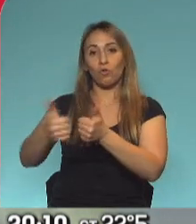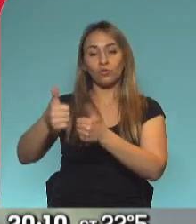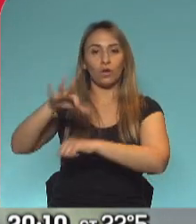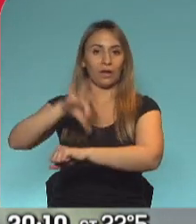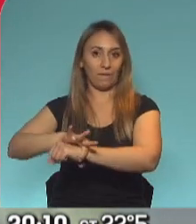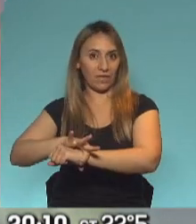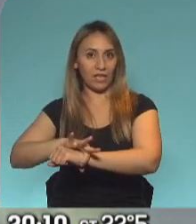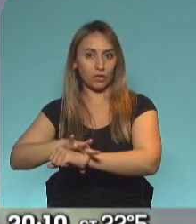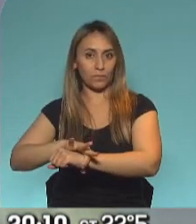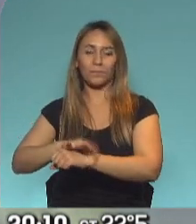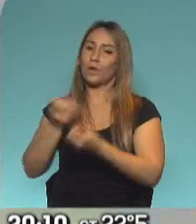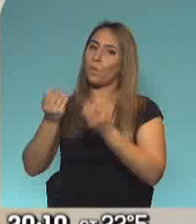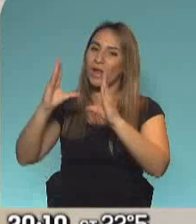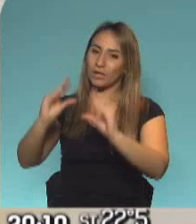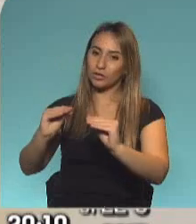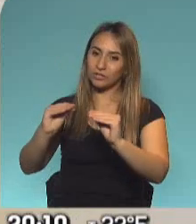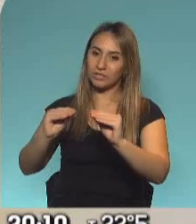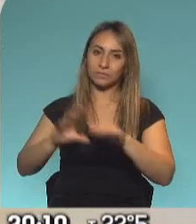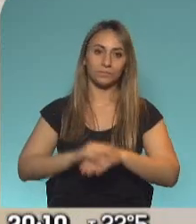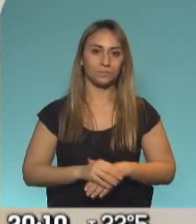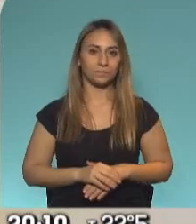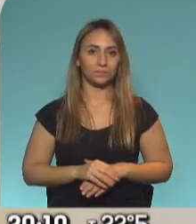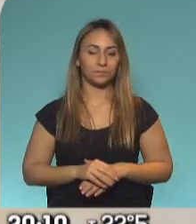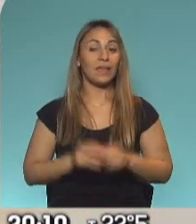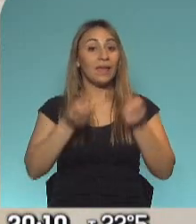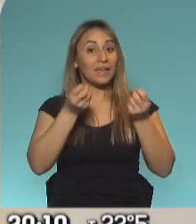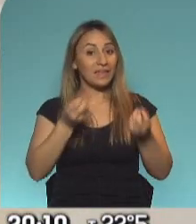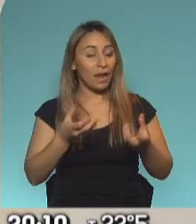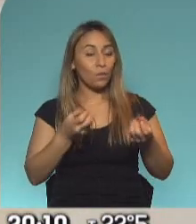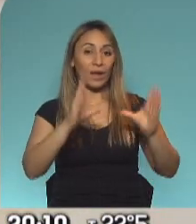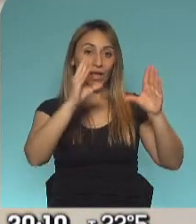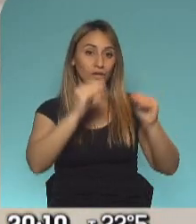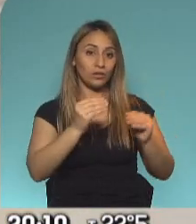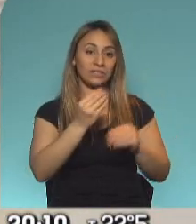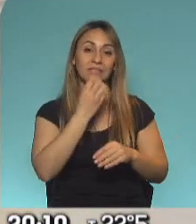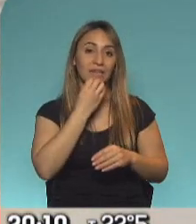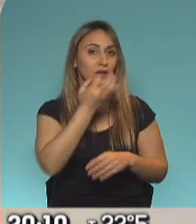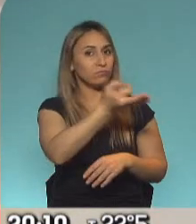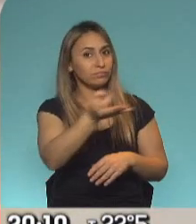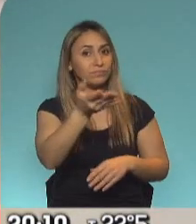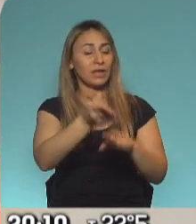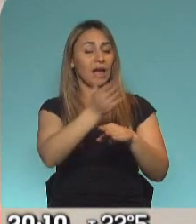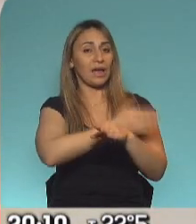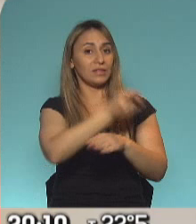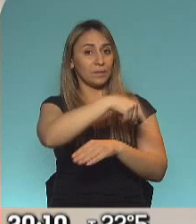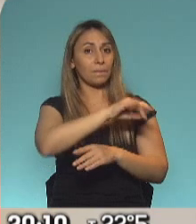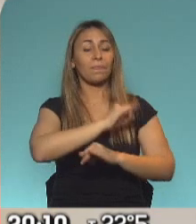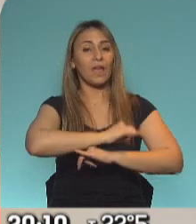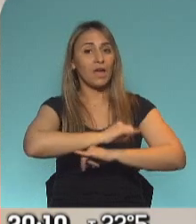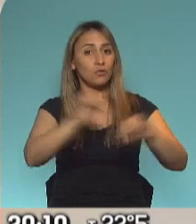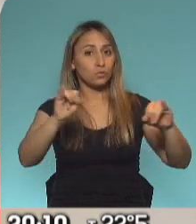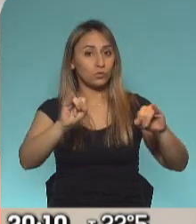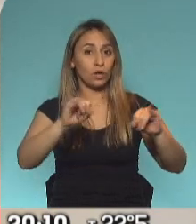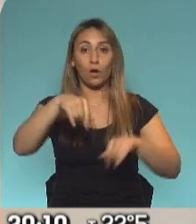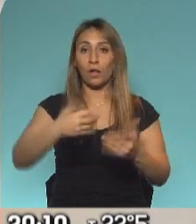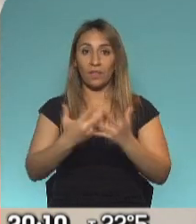Santiago Cafiero. Gastón, buenas noches. ¿Qué tal? Buenas noches, Ariel. Como bien decía, en el primer anuncio